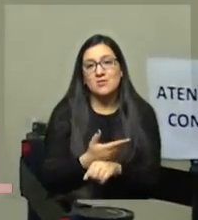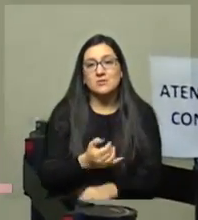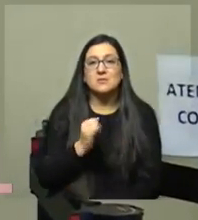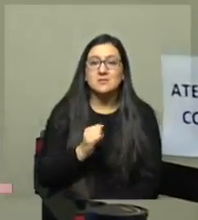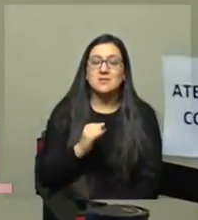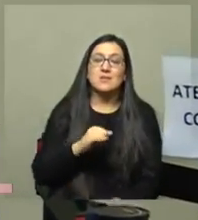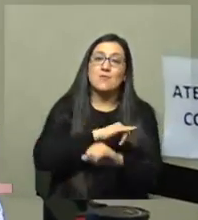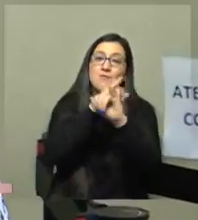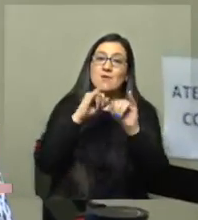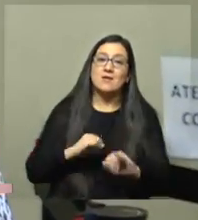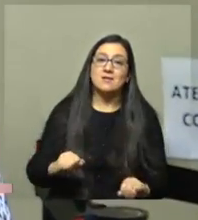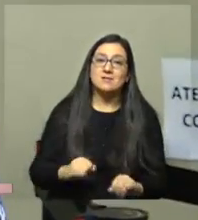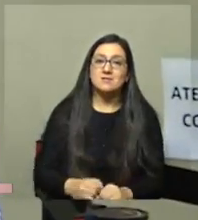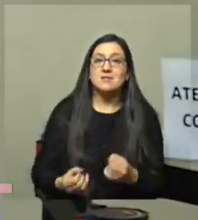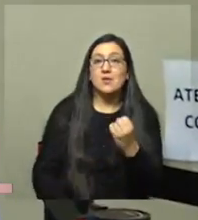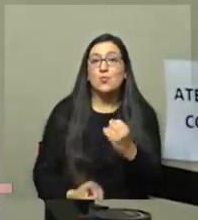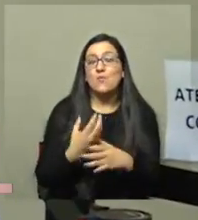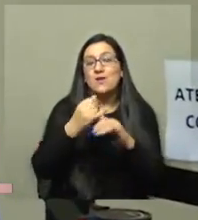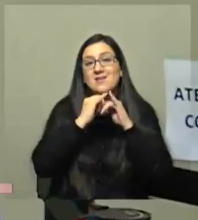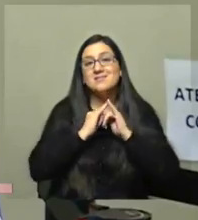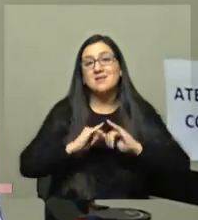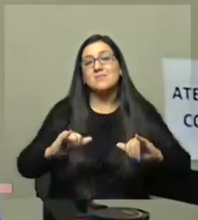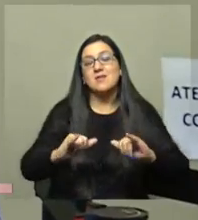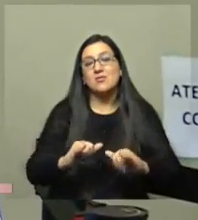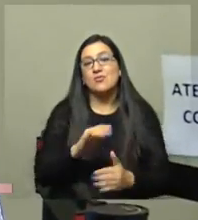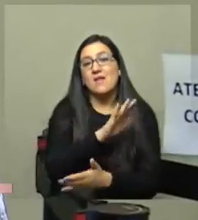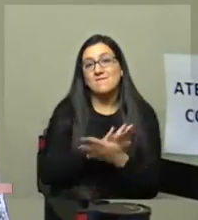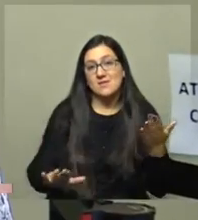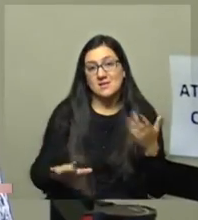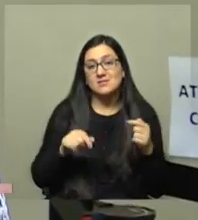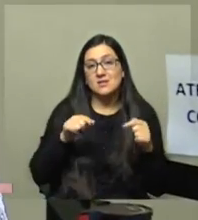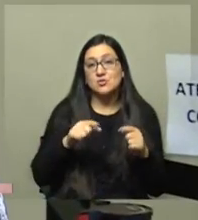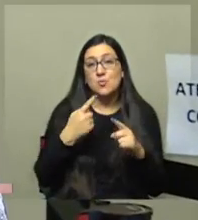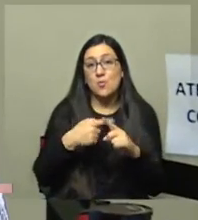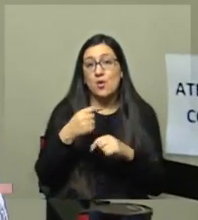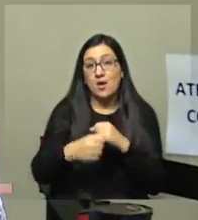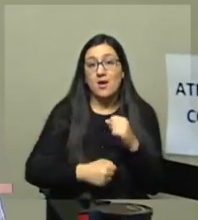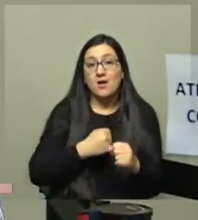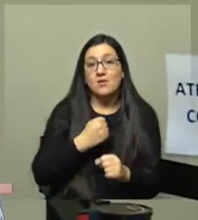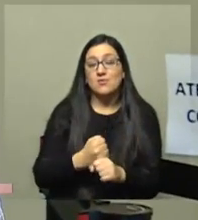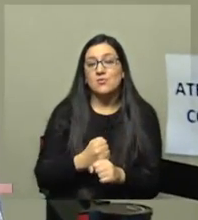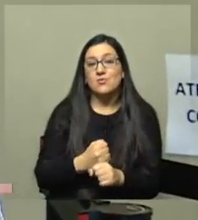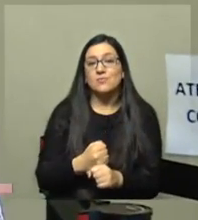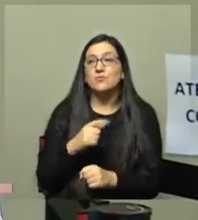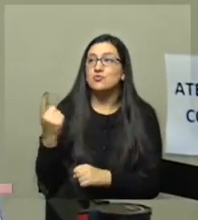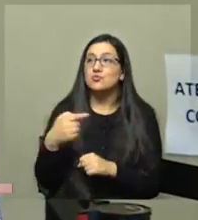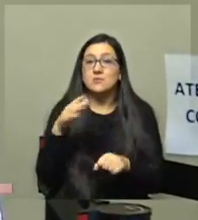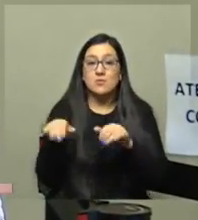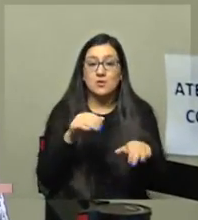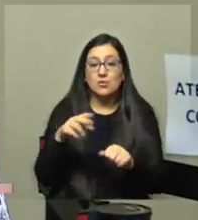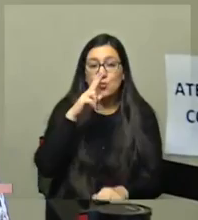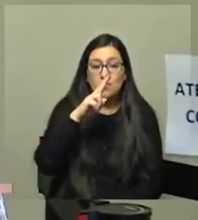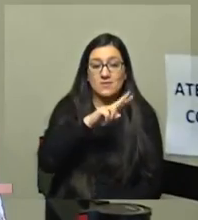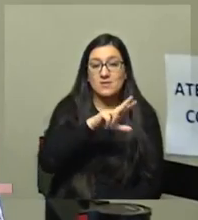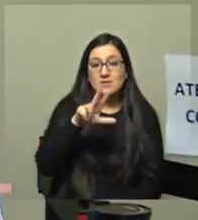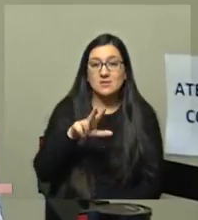estamos muy felices del nuevo lanzamiento de las becas. Las becas son anuales, estamos haciendo la convocatoria 2023